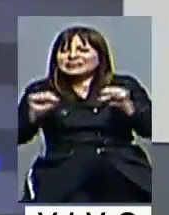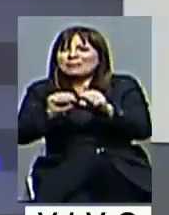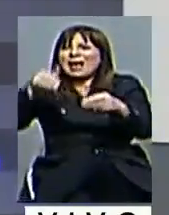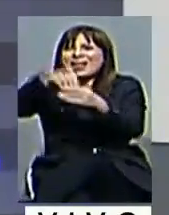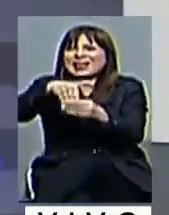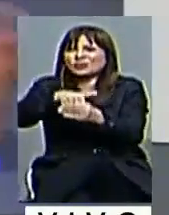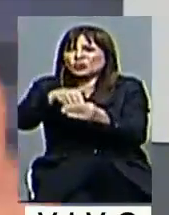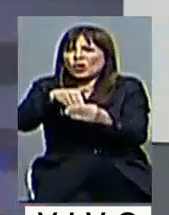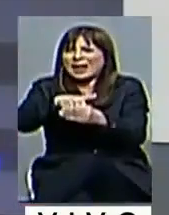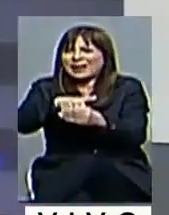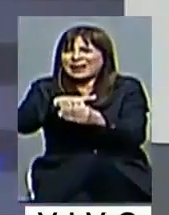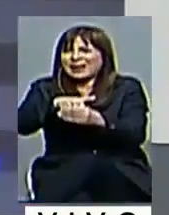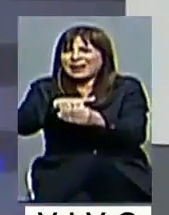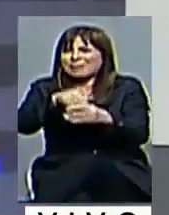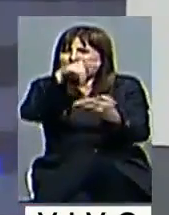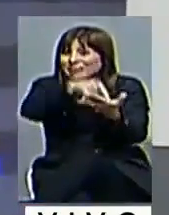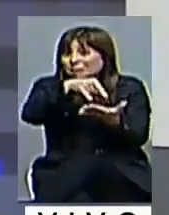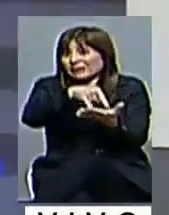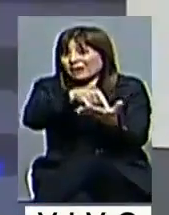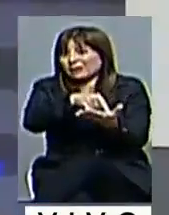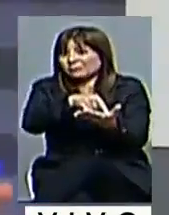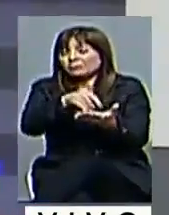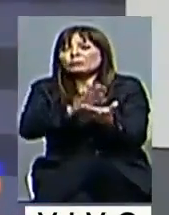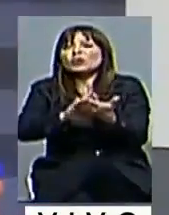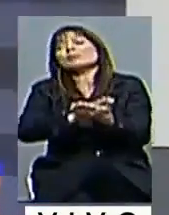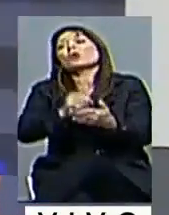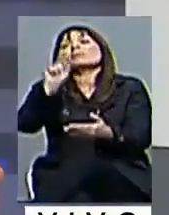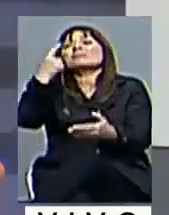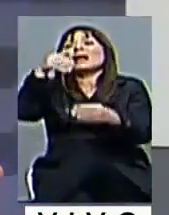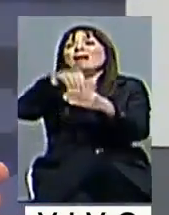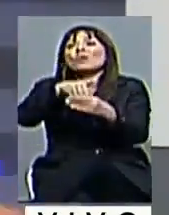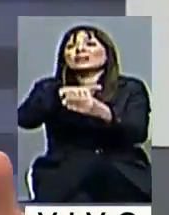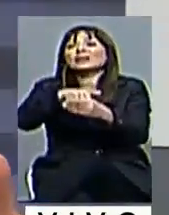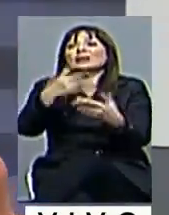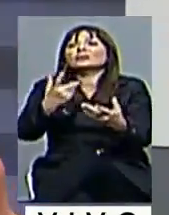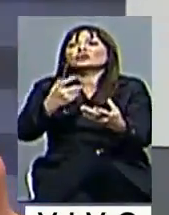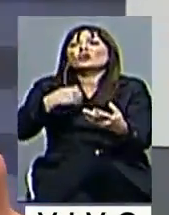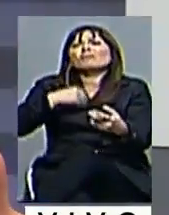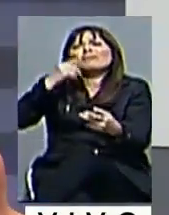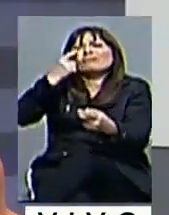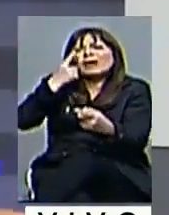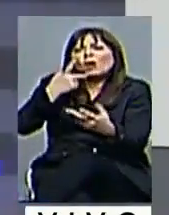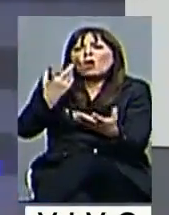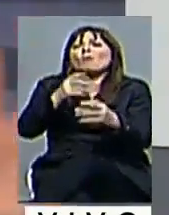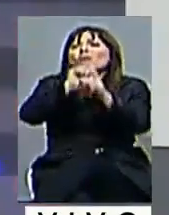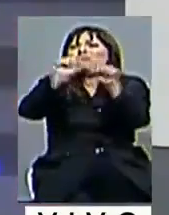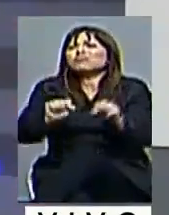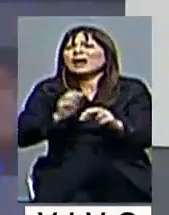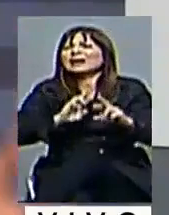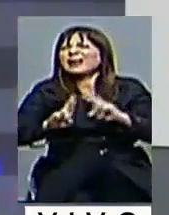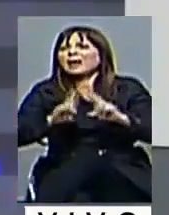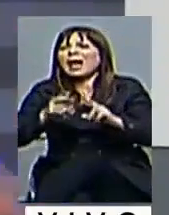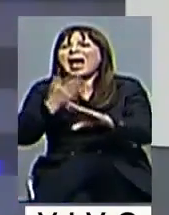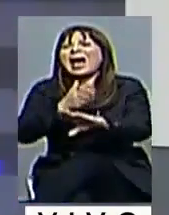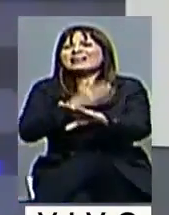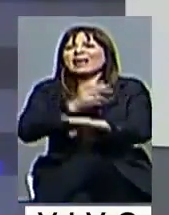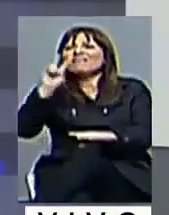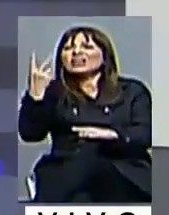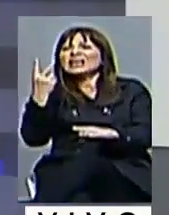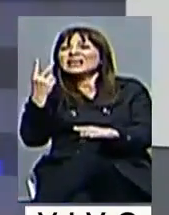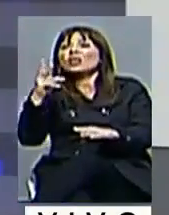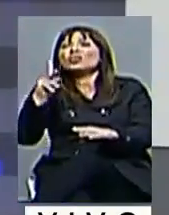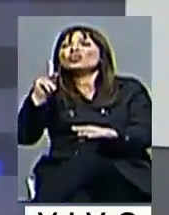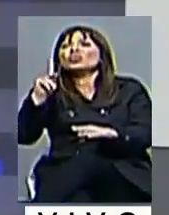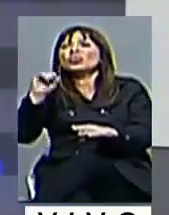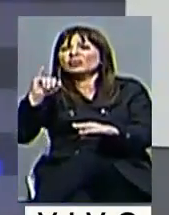electoral en parlamentario. O sea, en la primera vuelta hubo algo que tuvo que ver con ese sistema, que antes era binominal, estaba más o menos